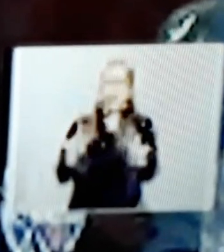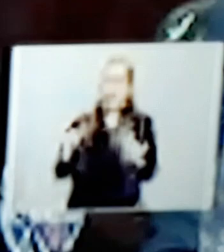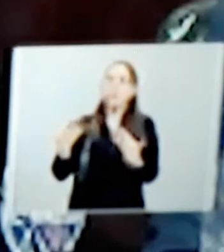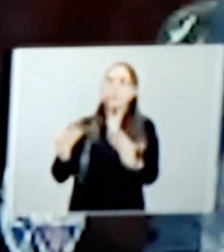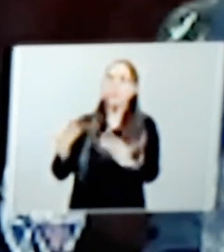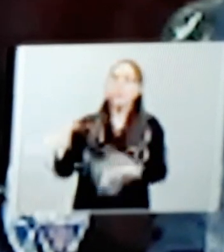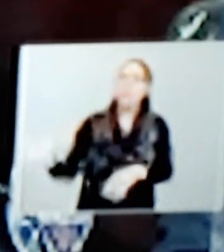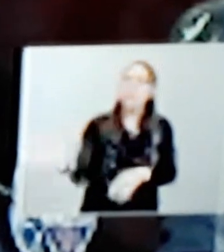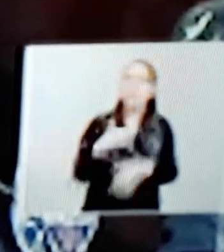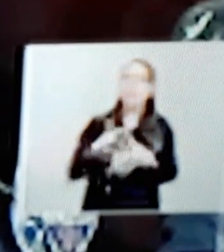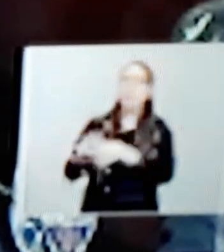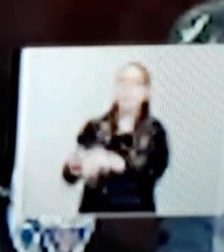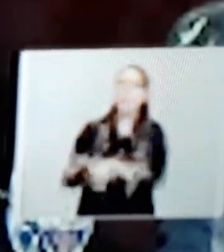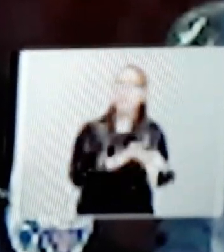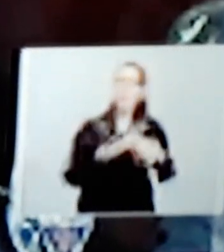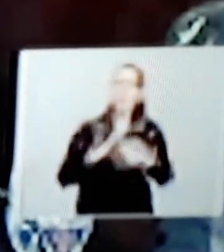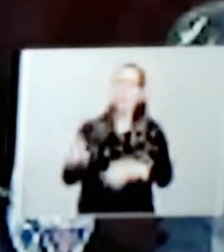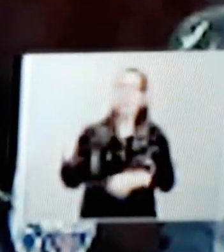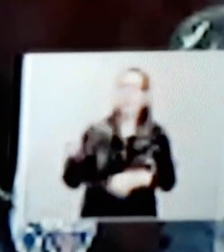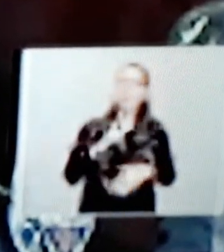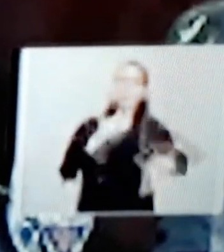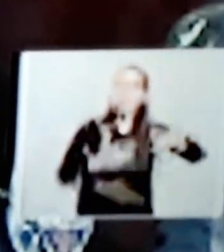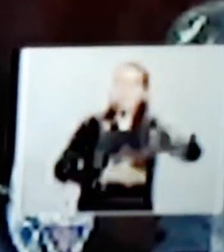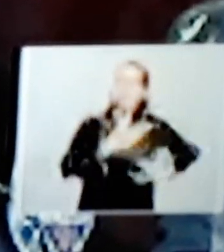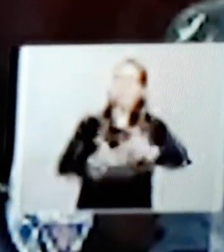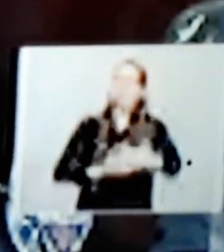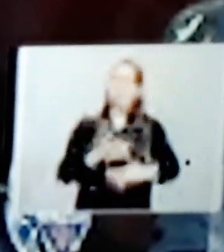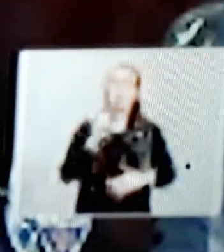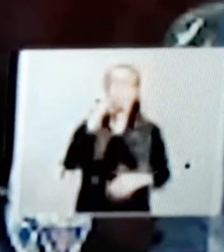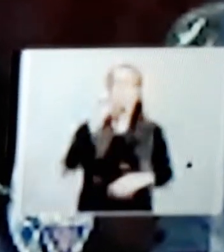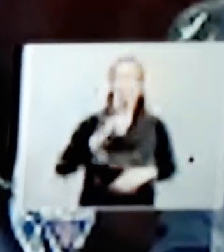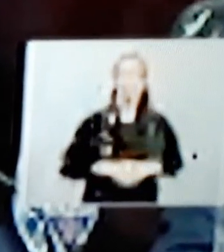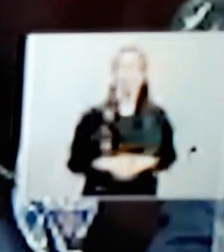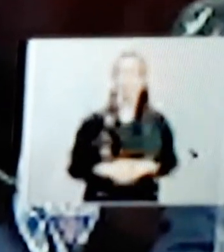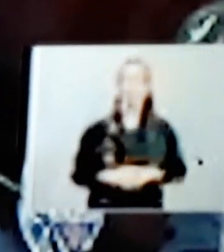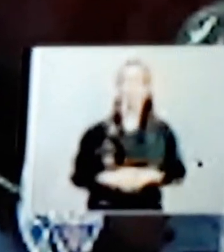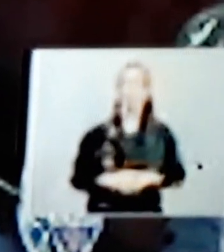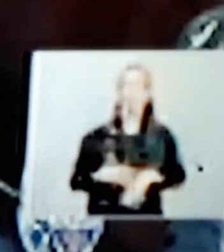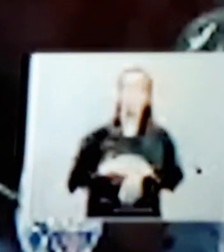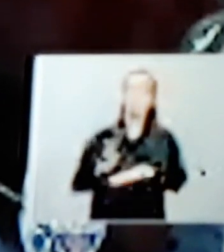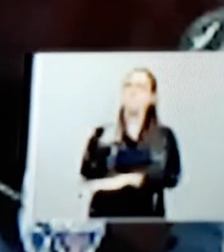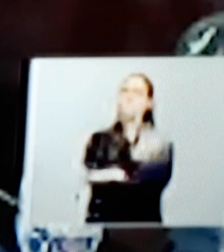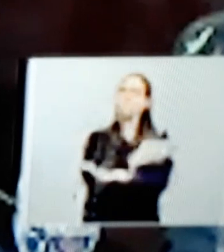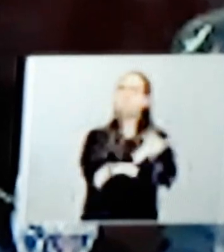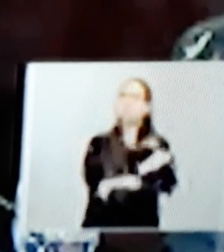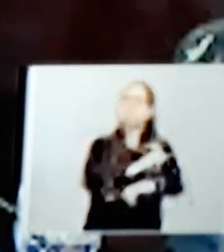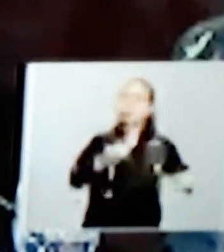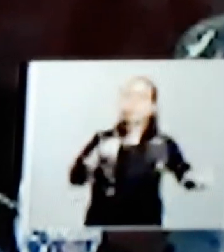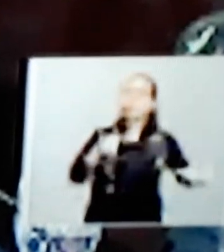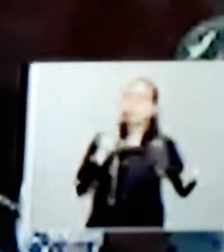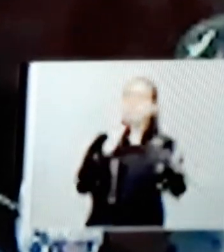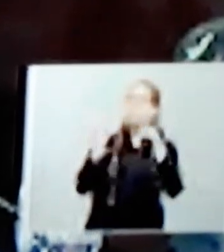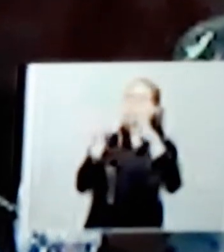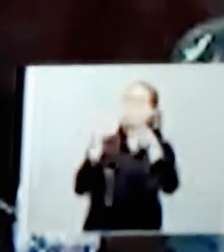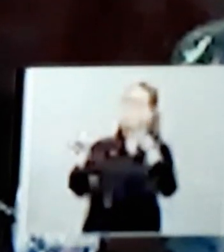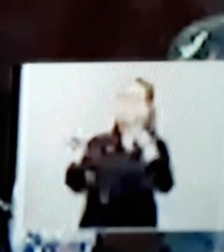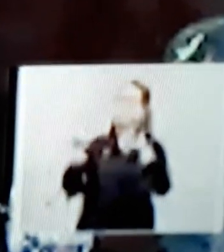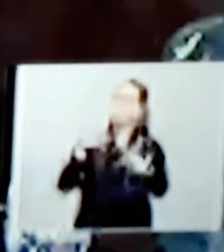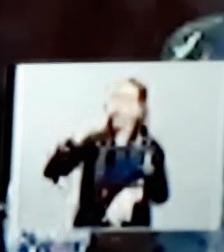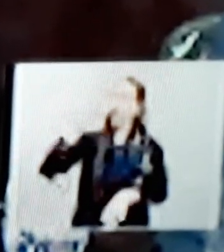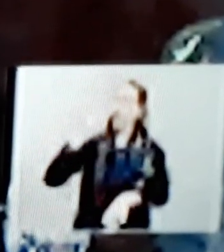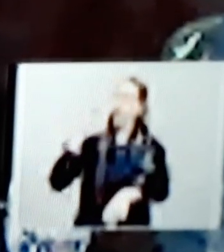seguimos construyendo todos los días. Ahora bien, durante la campaña escuchamos declaraciones muy